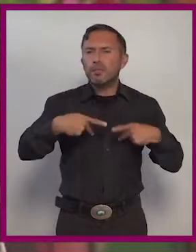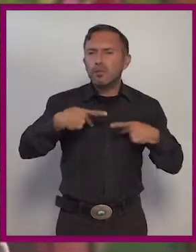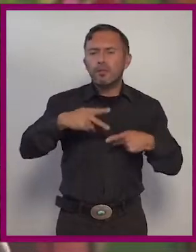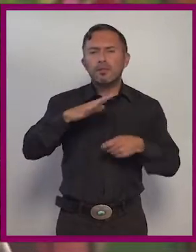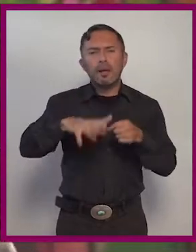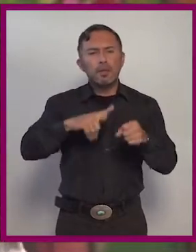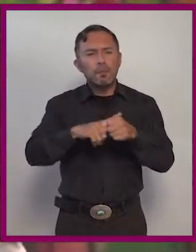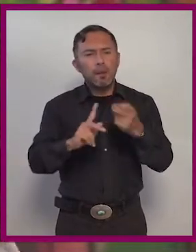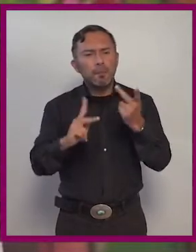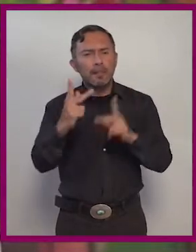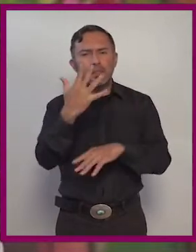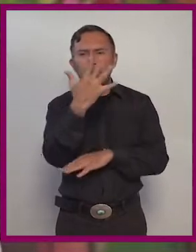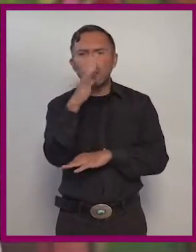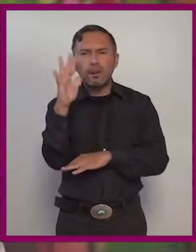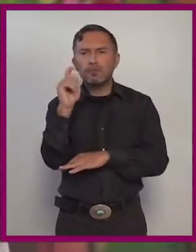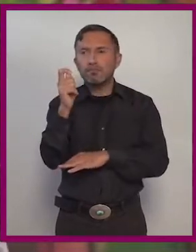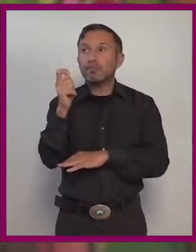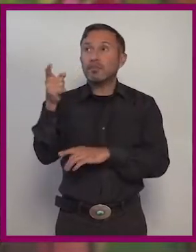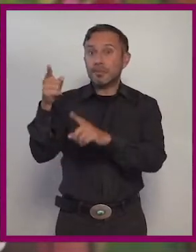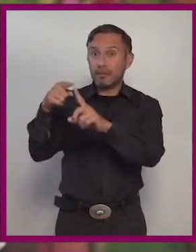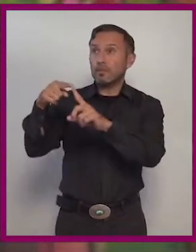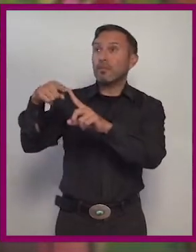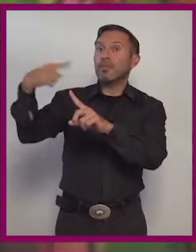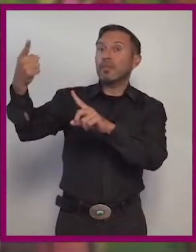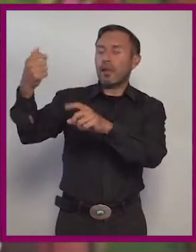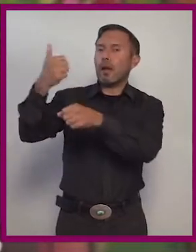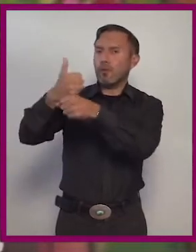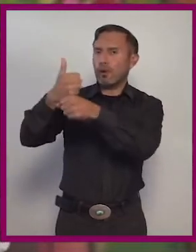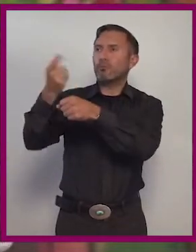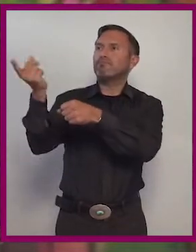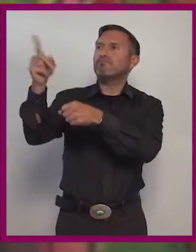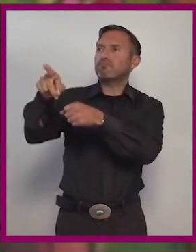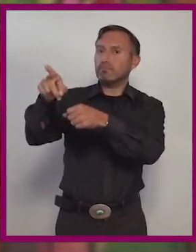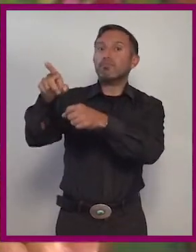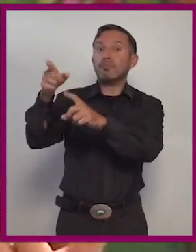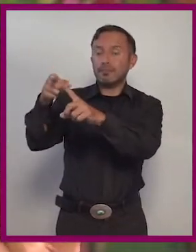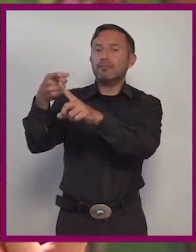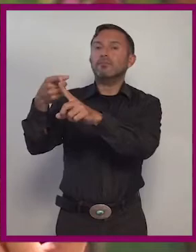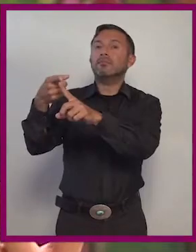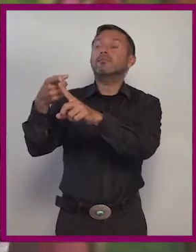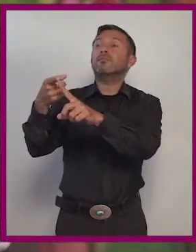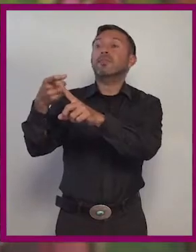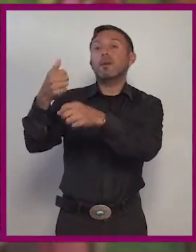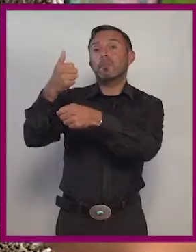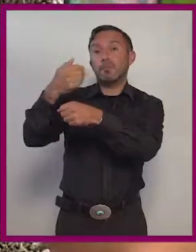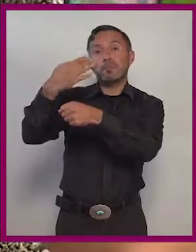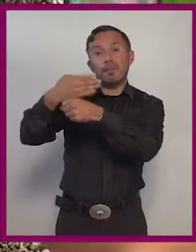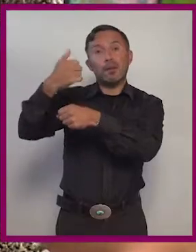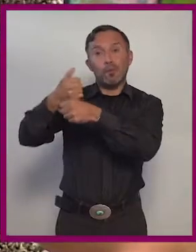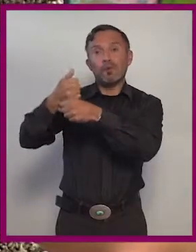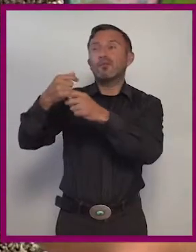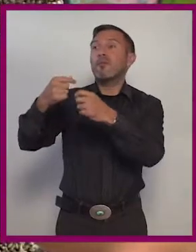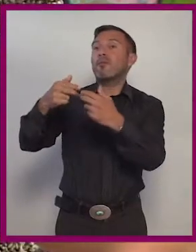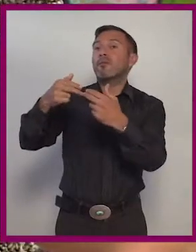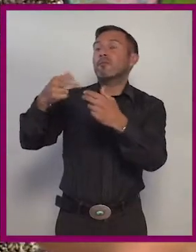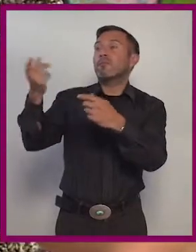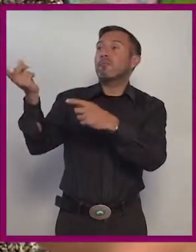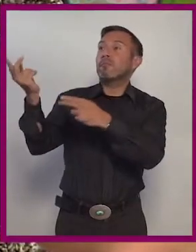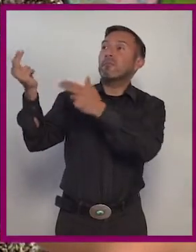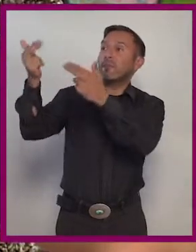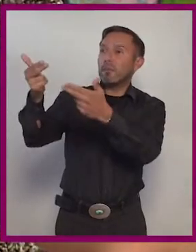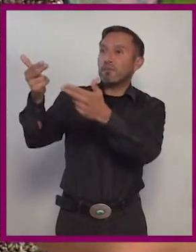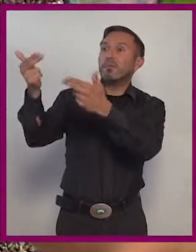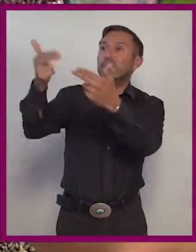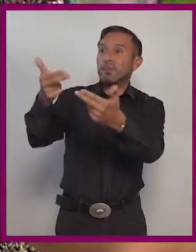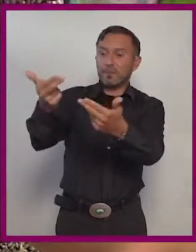ellos recibieron de nuestros abuelos y a su vez ellos recibieron de nuestros bisabuelos y así. Es impresionante